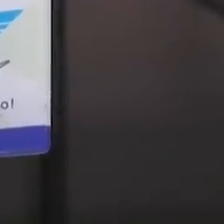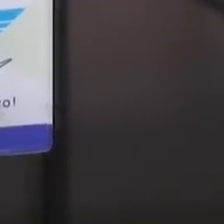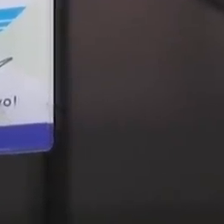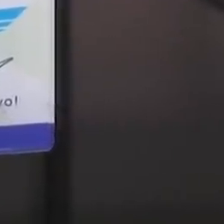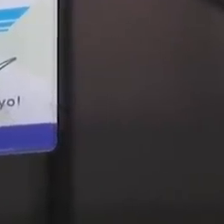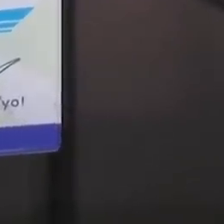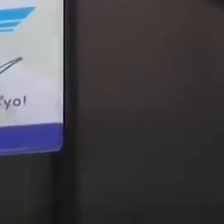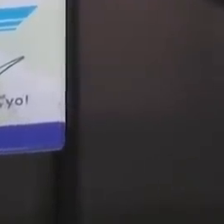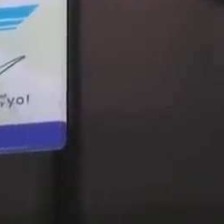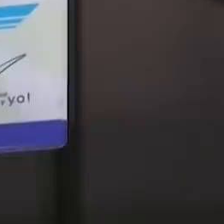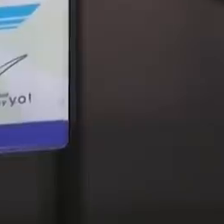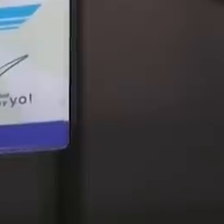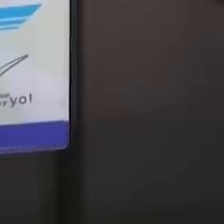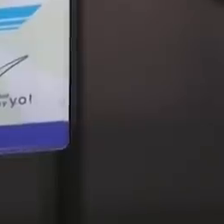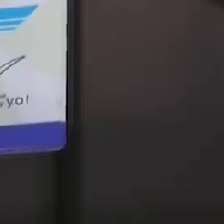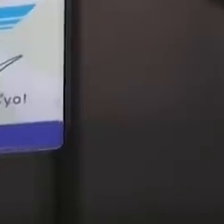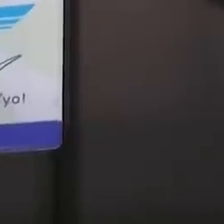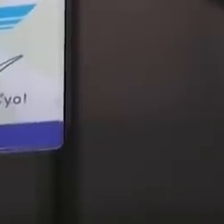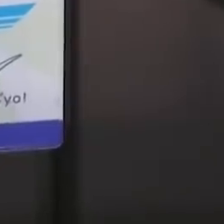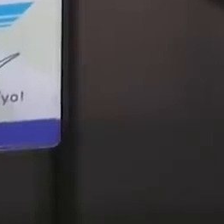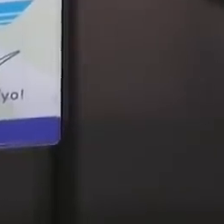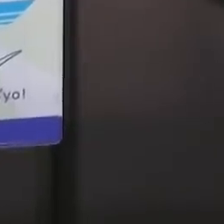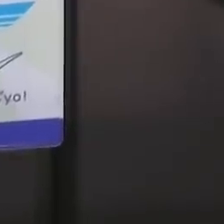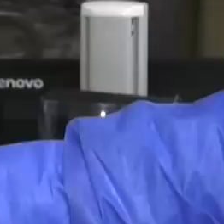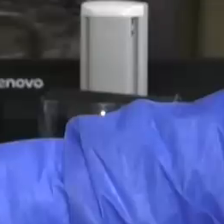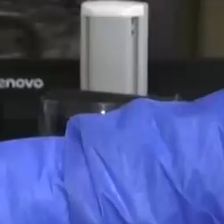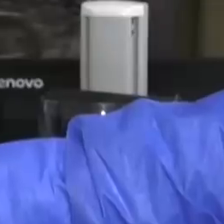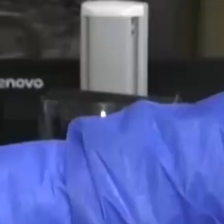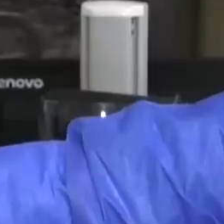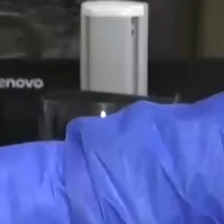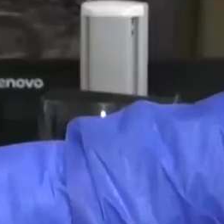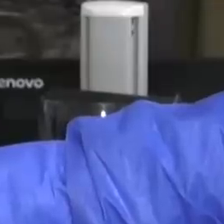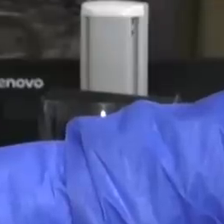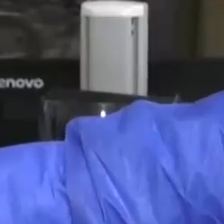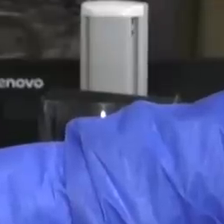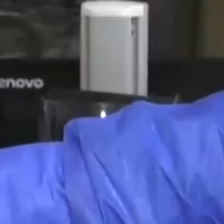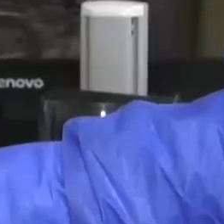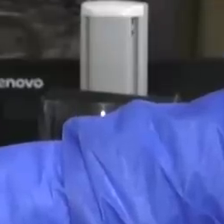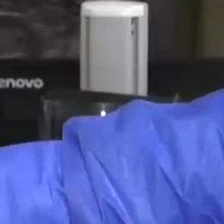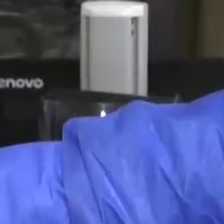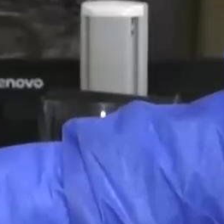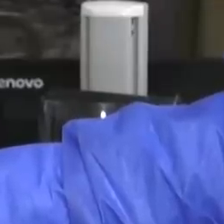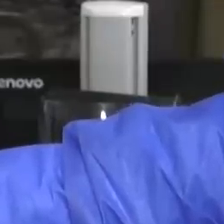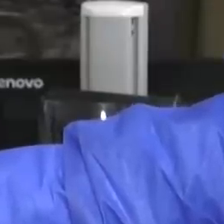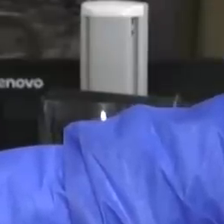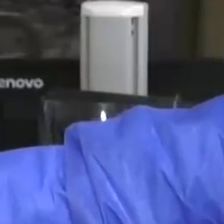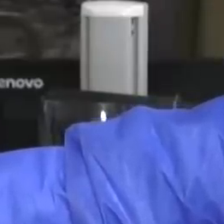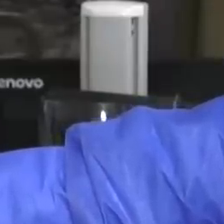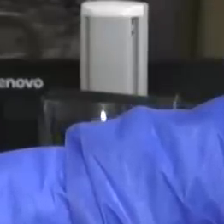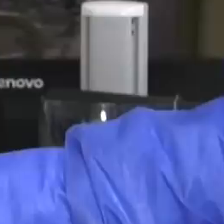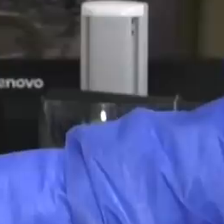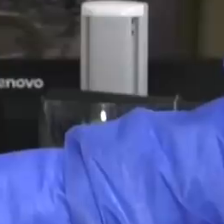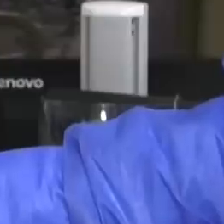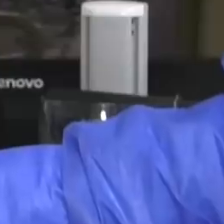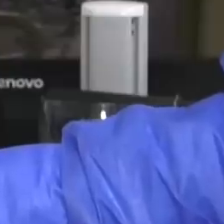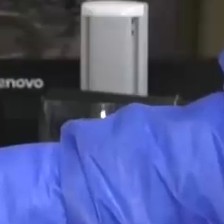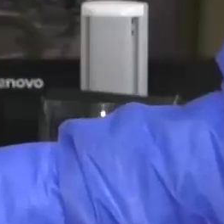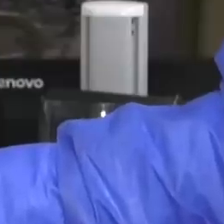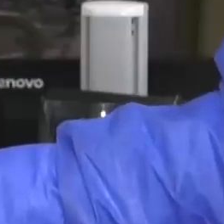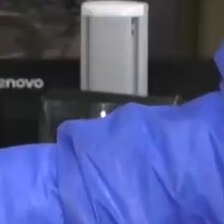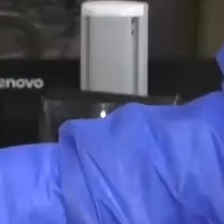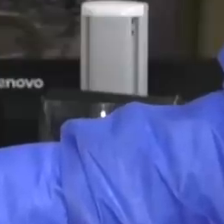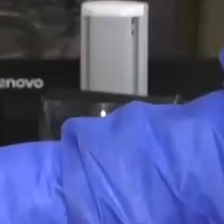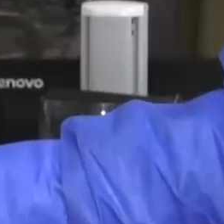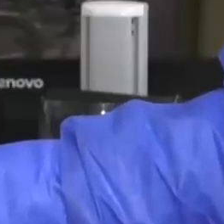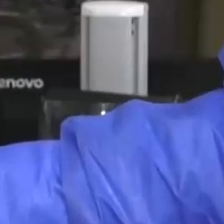la UCI para pacientes COVID del Hospital Universitario de la Samaritana. El uso de los tapabocas de alta durante tiempo más continuo comenzó a